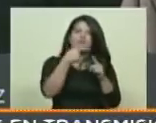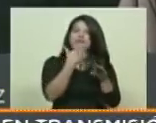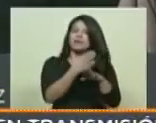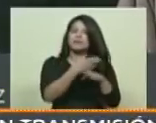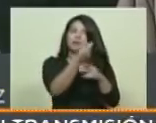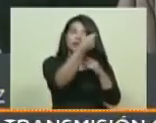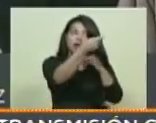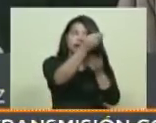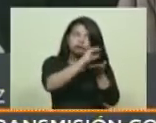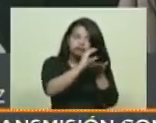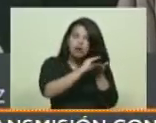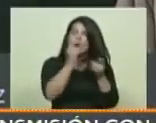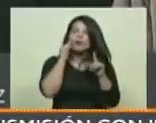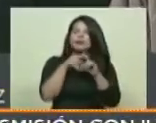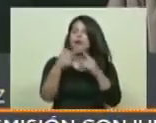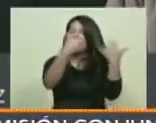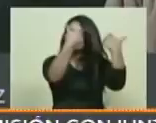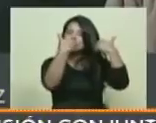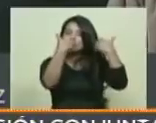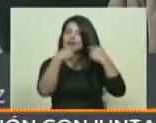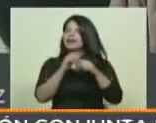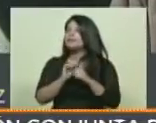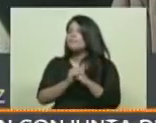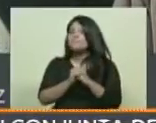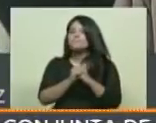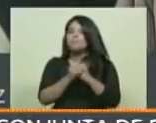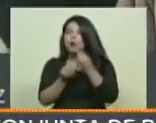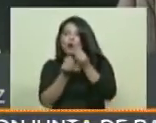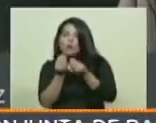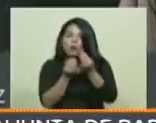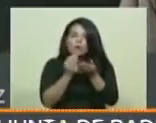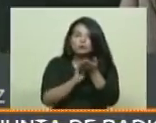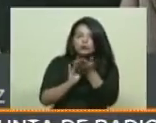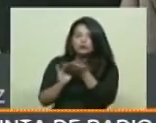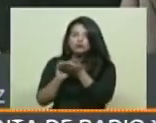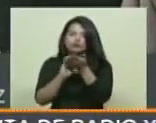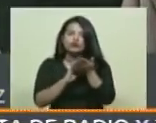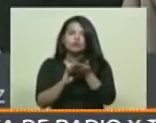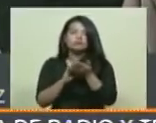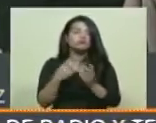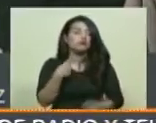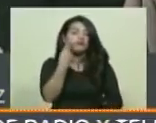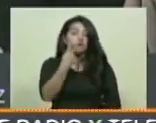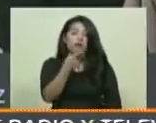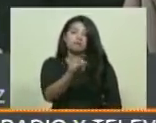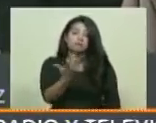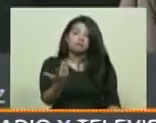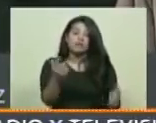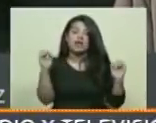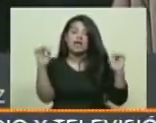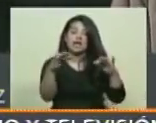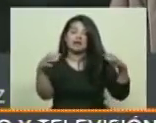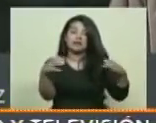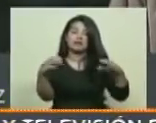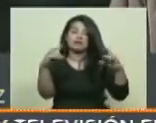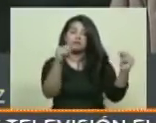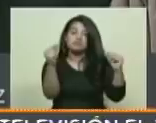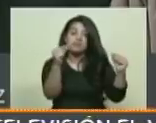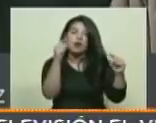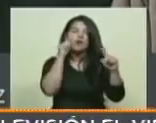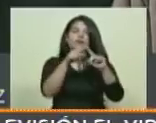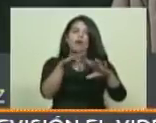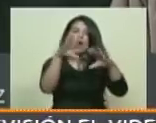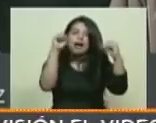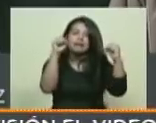los lleve a fórmulas de negociación. Para nosotros esto es un espacio principalmente de entendimiento político,